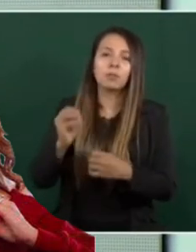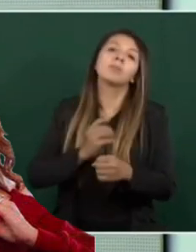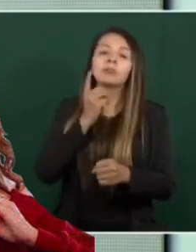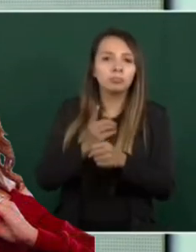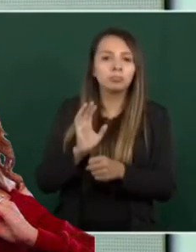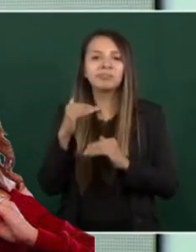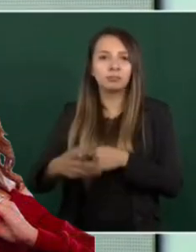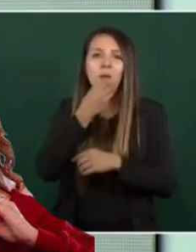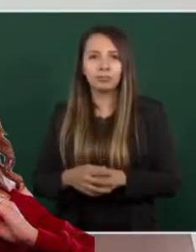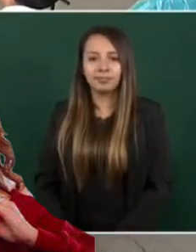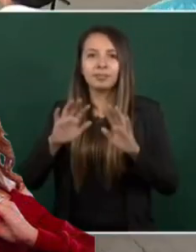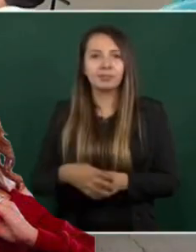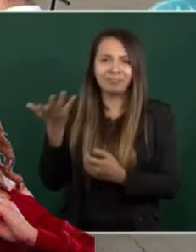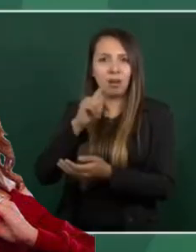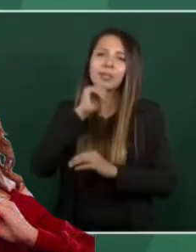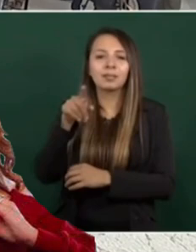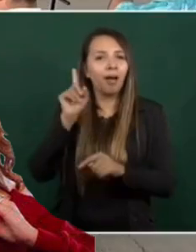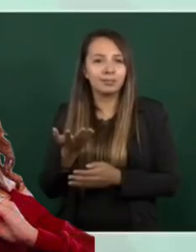oportunidad